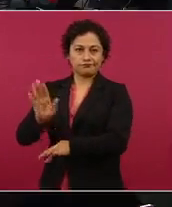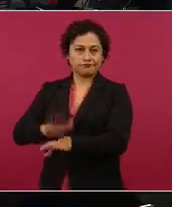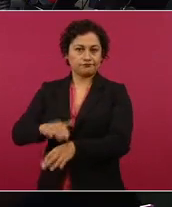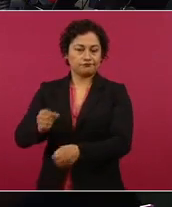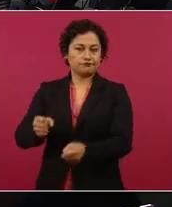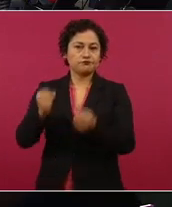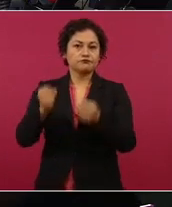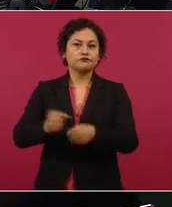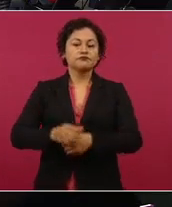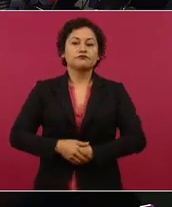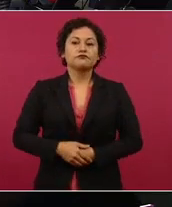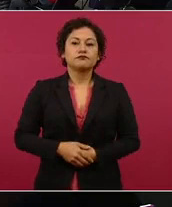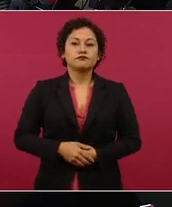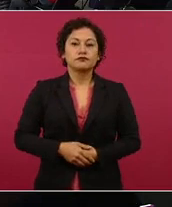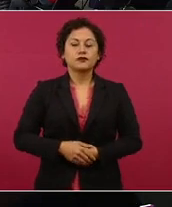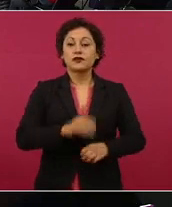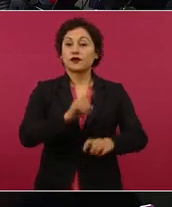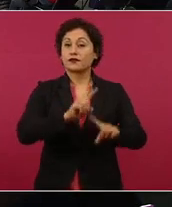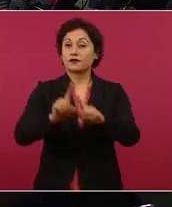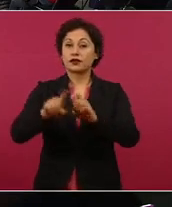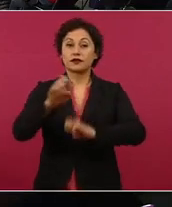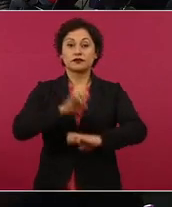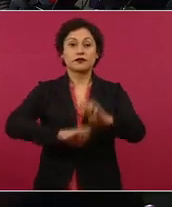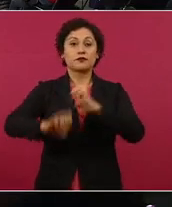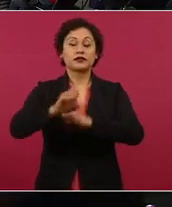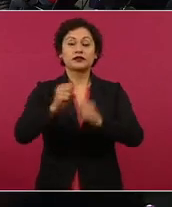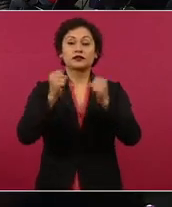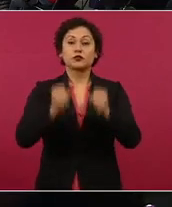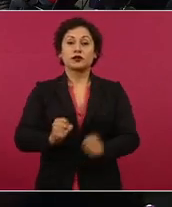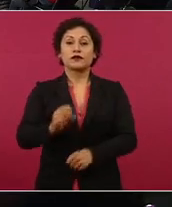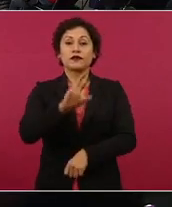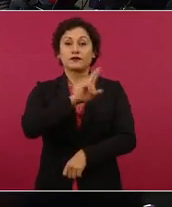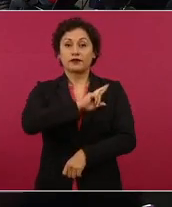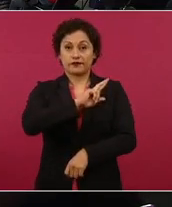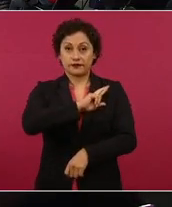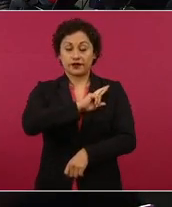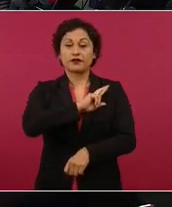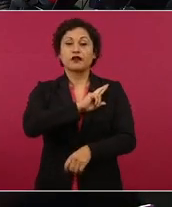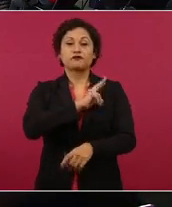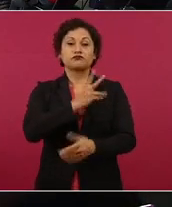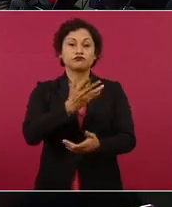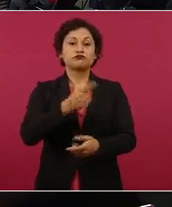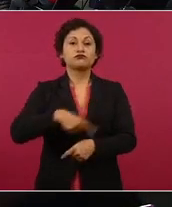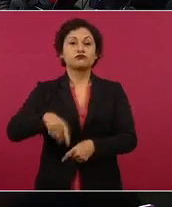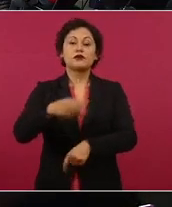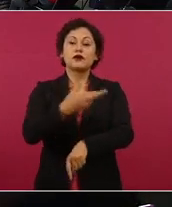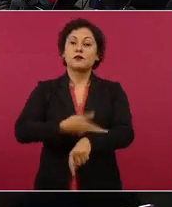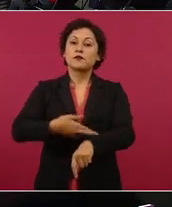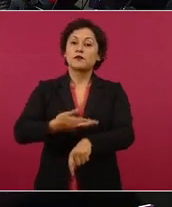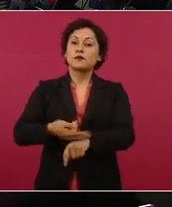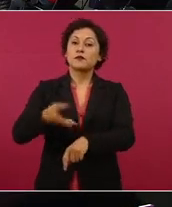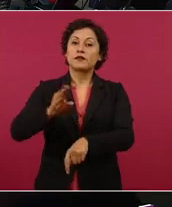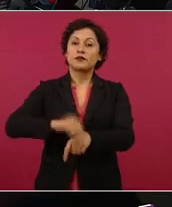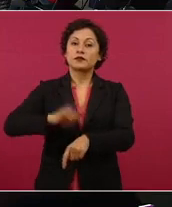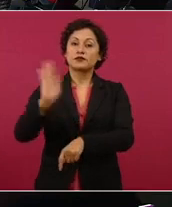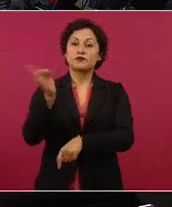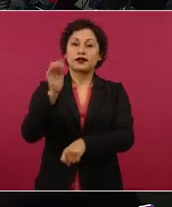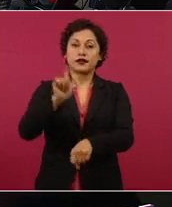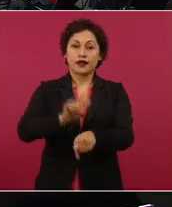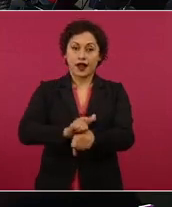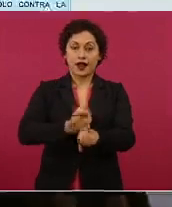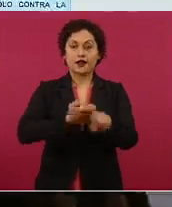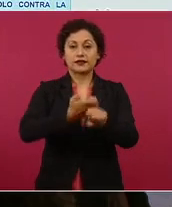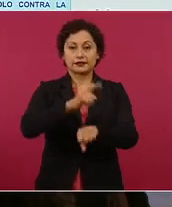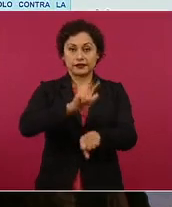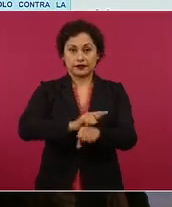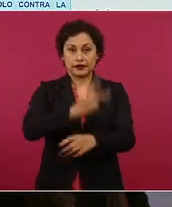las empresas de seguridad privada estén autorizadas con permisos federales y no solo estatales para